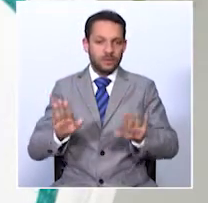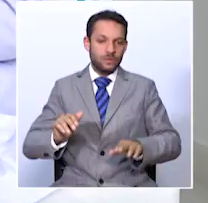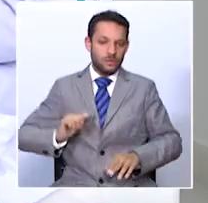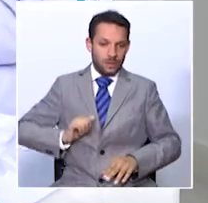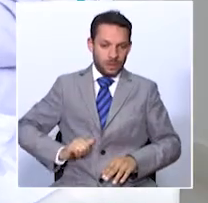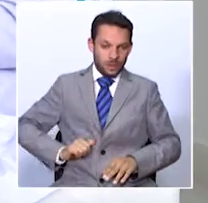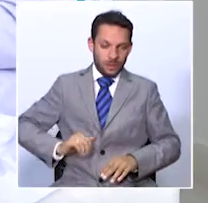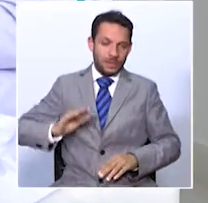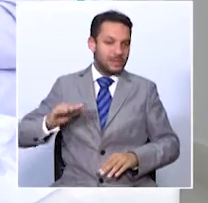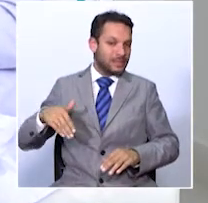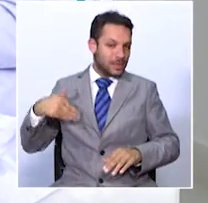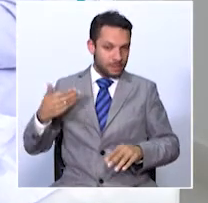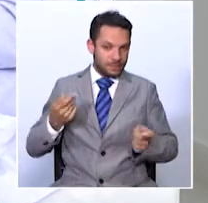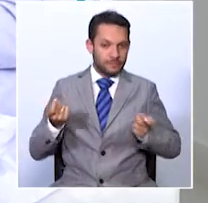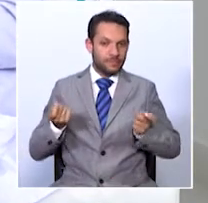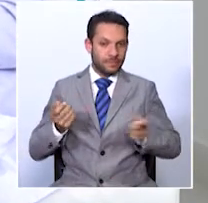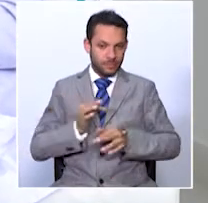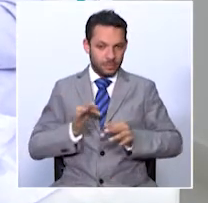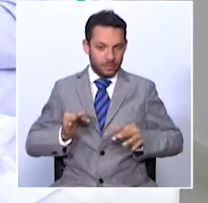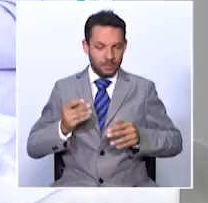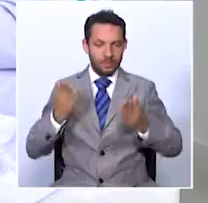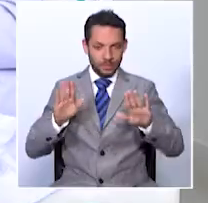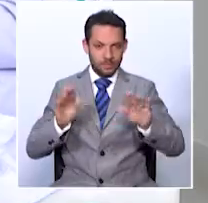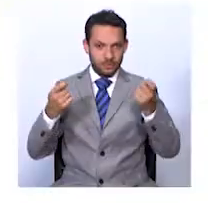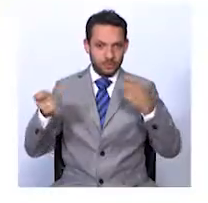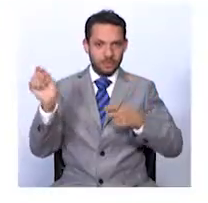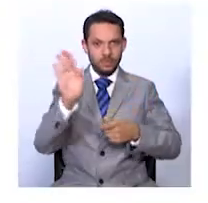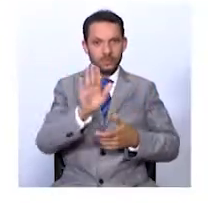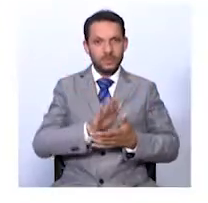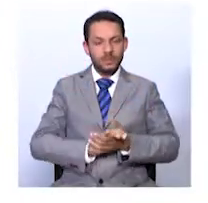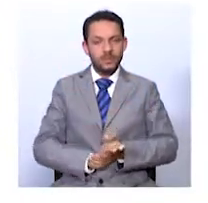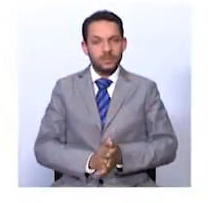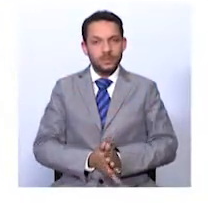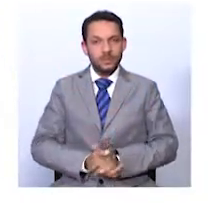luego de procedimientos. Ya regresamos.